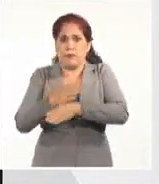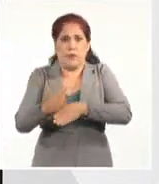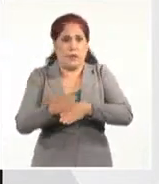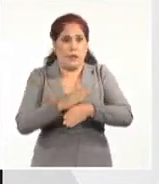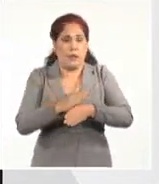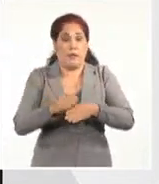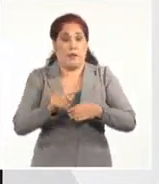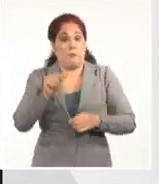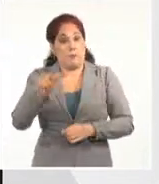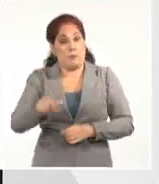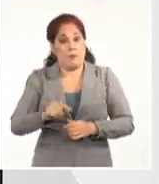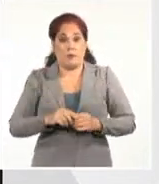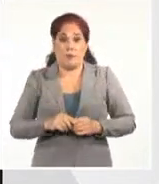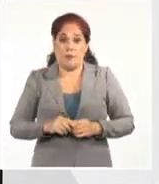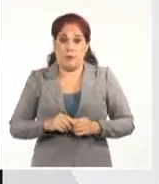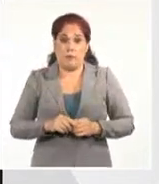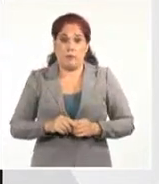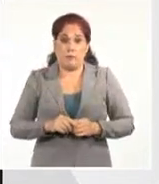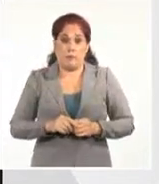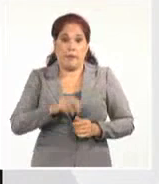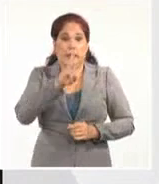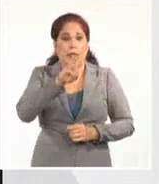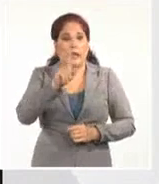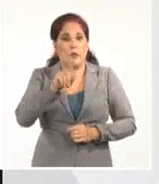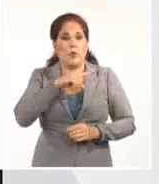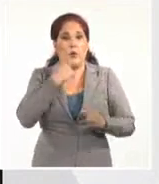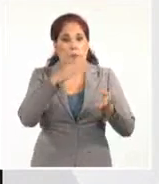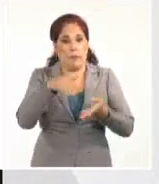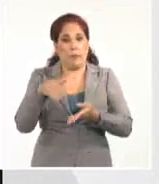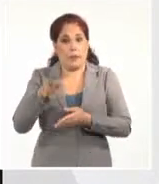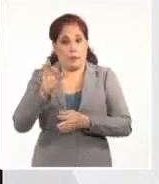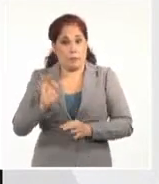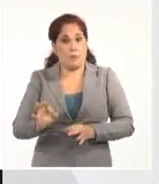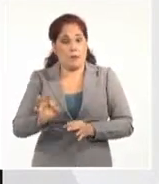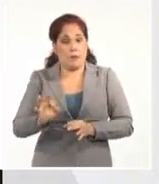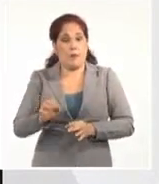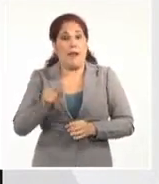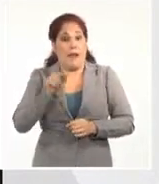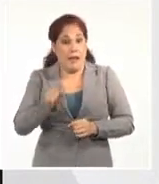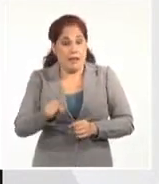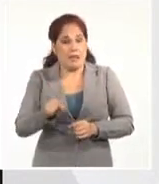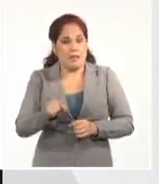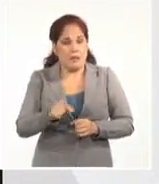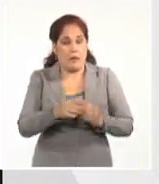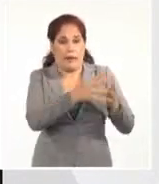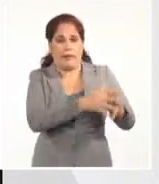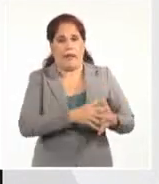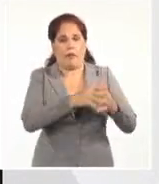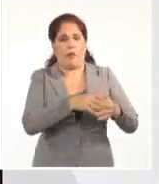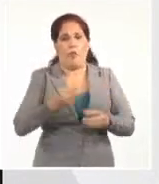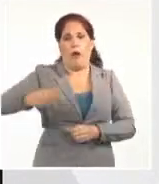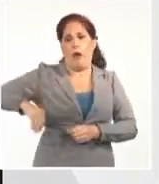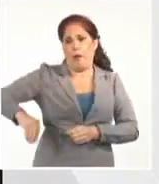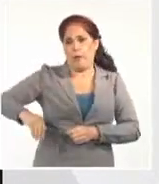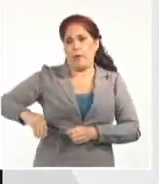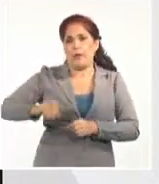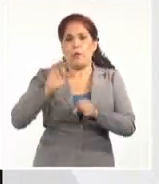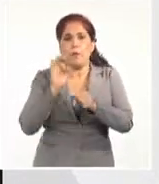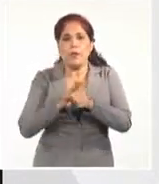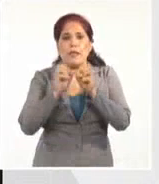comino que se producen 31 muertes y con esto bueno pues se hace miles de tweets y se lanzó una campaña